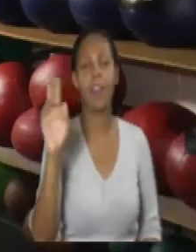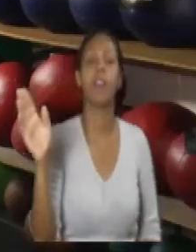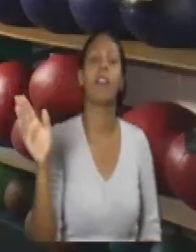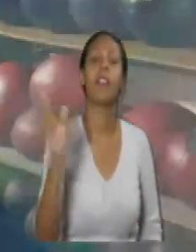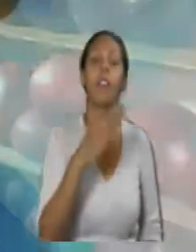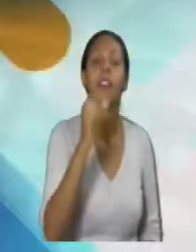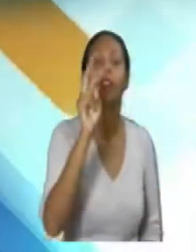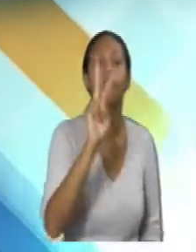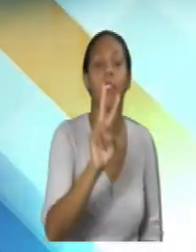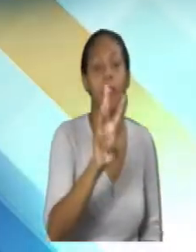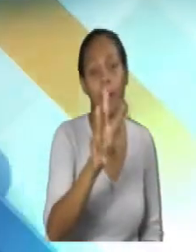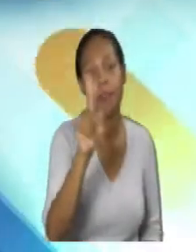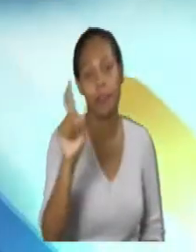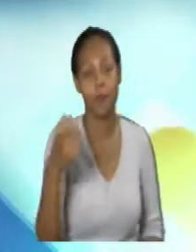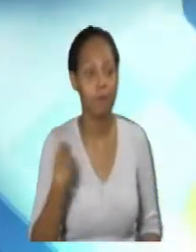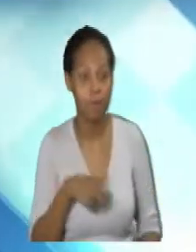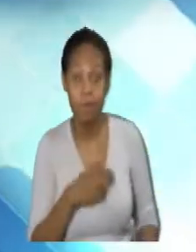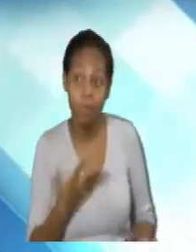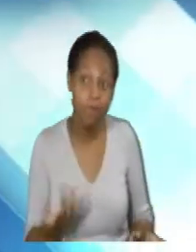esperamos.